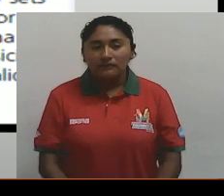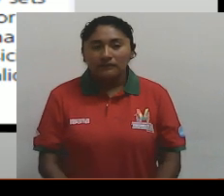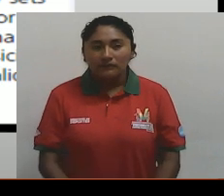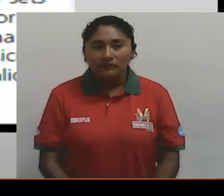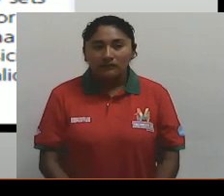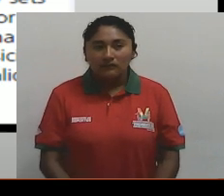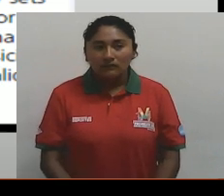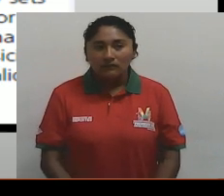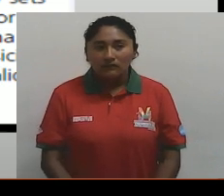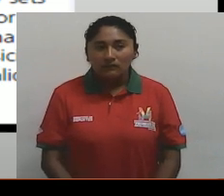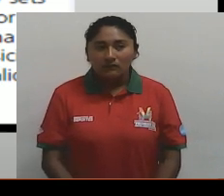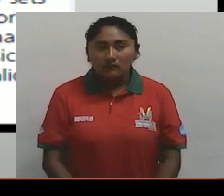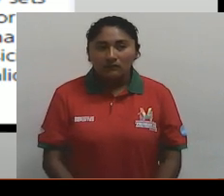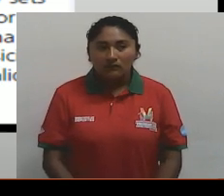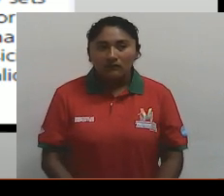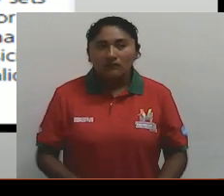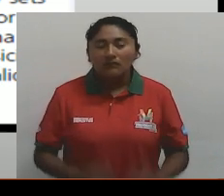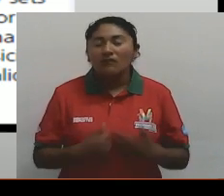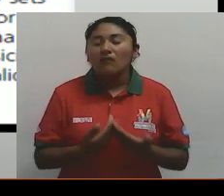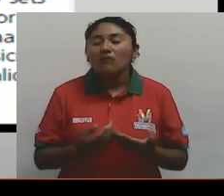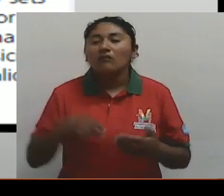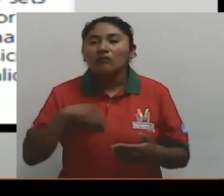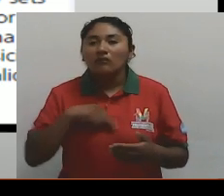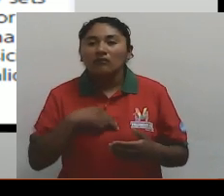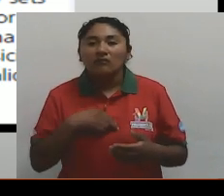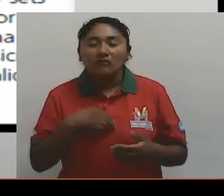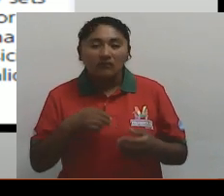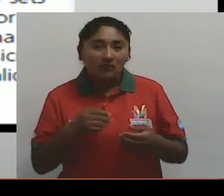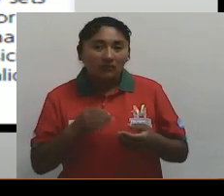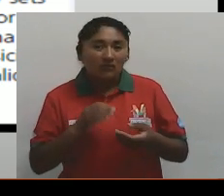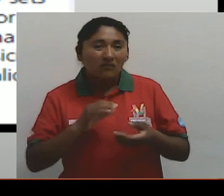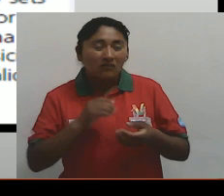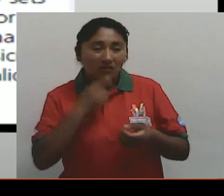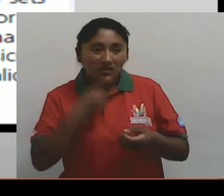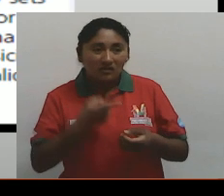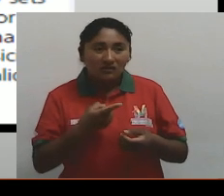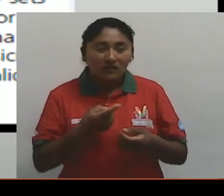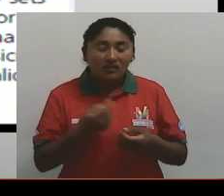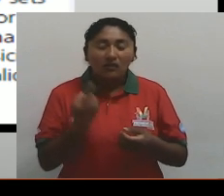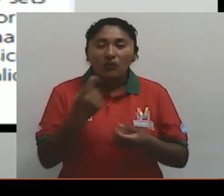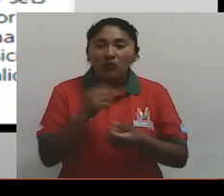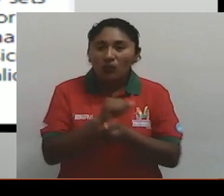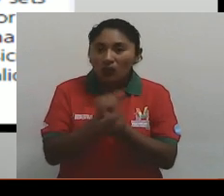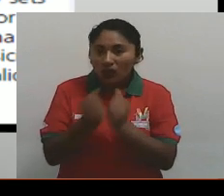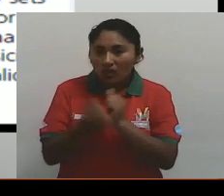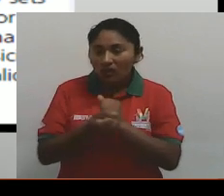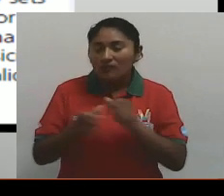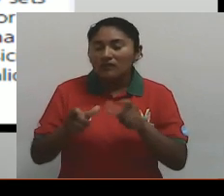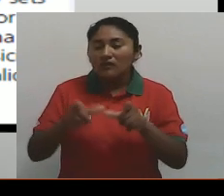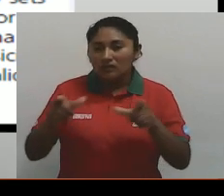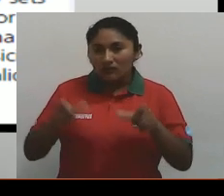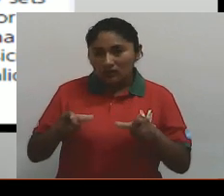servicio. ¿Cómo lo llamamos comúnmente aquí? Una suplantación, pero por un set.